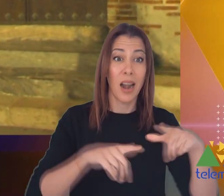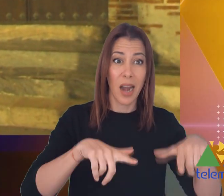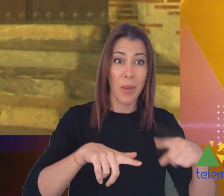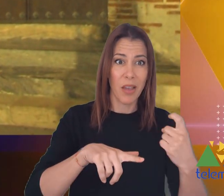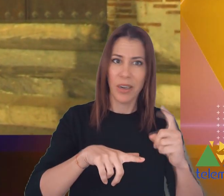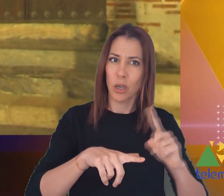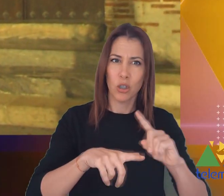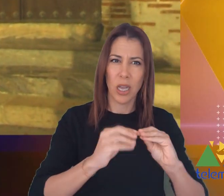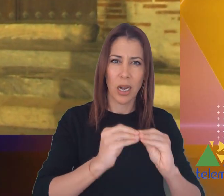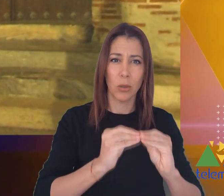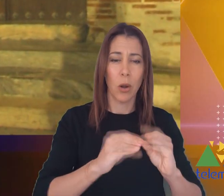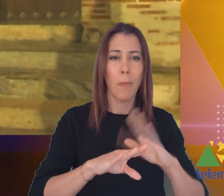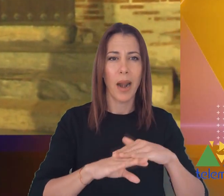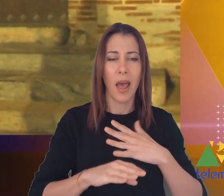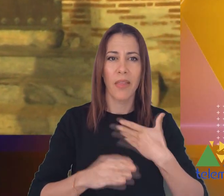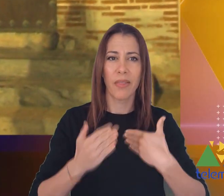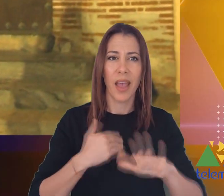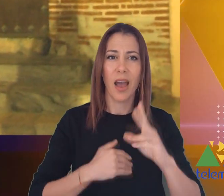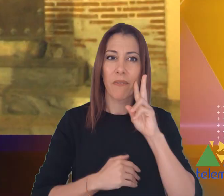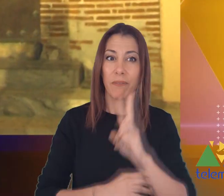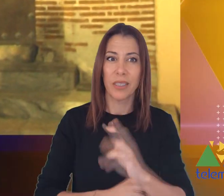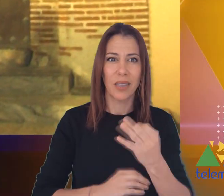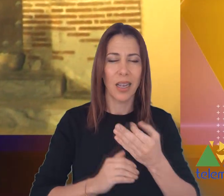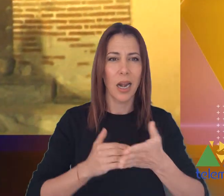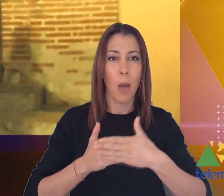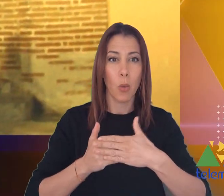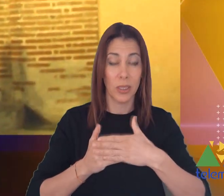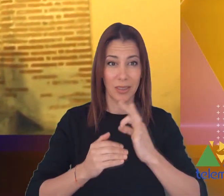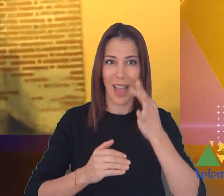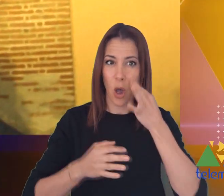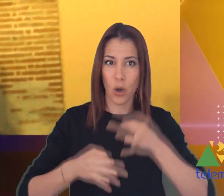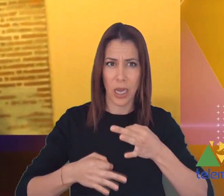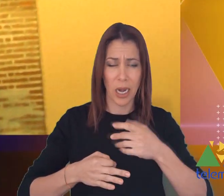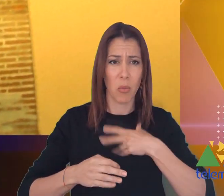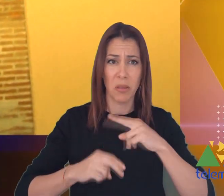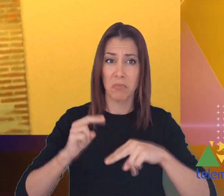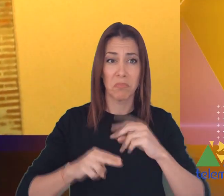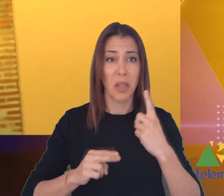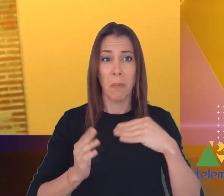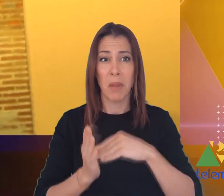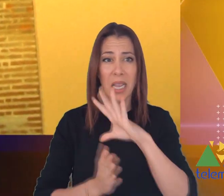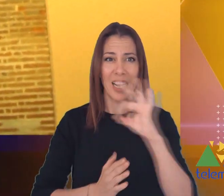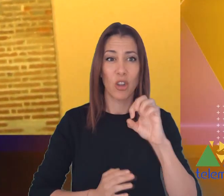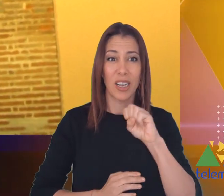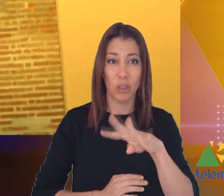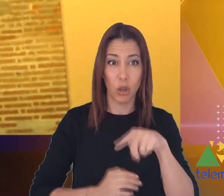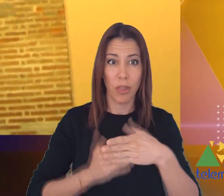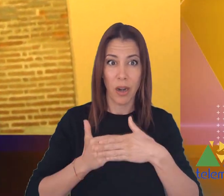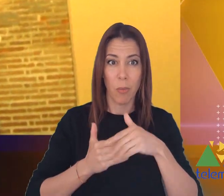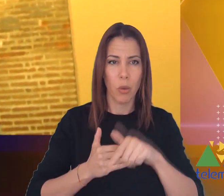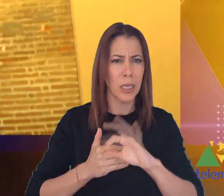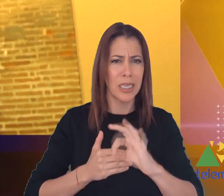restauró para dejar vista la puerta original de la iglesia, esta puerta que debió construirse en 1514 y es un